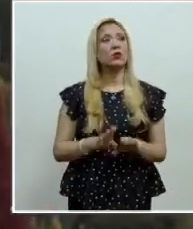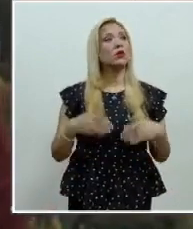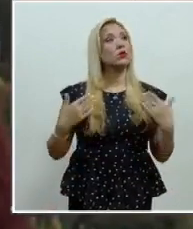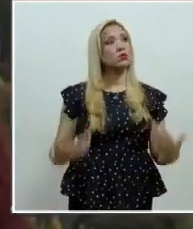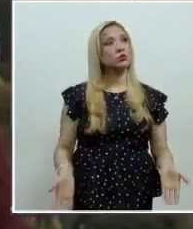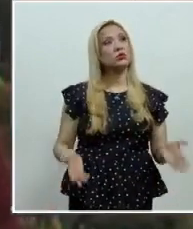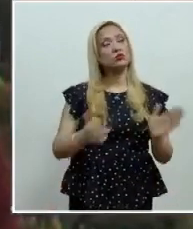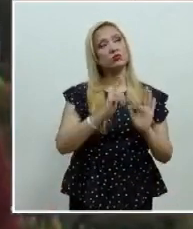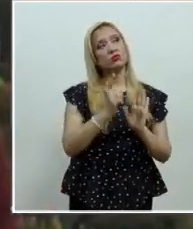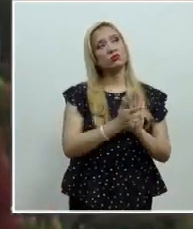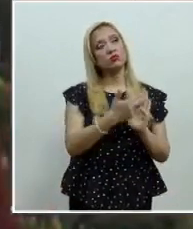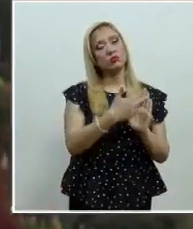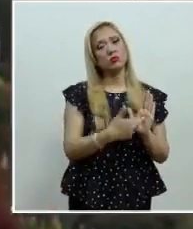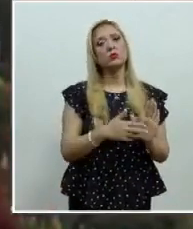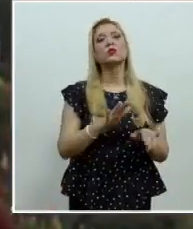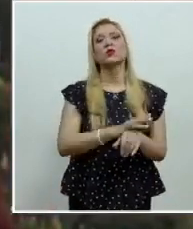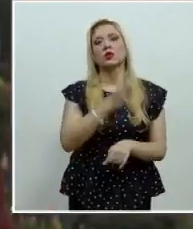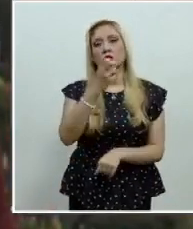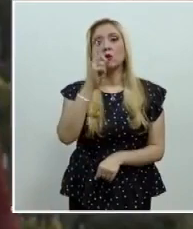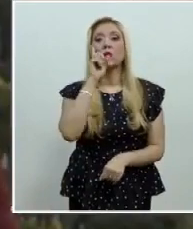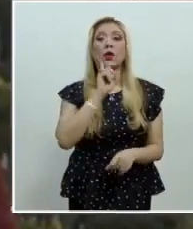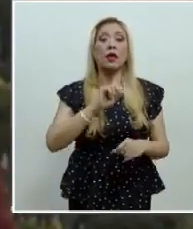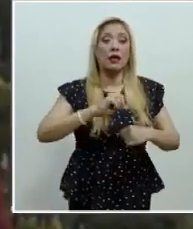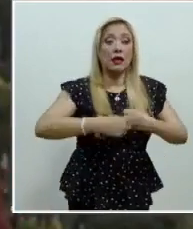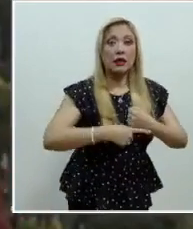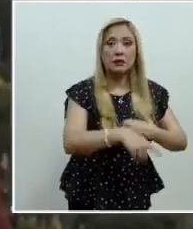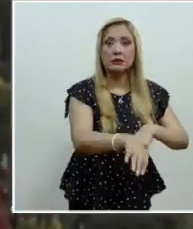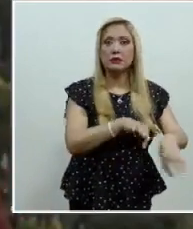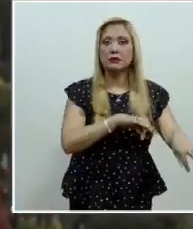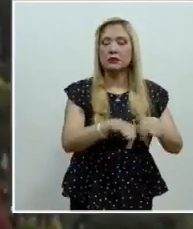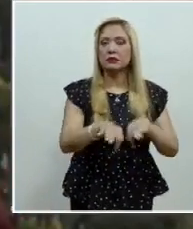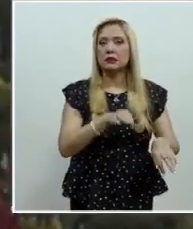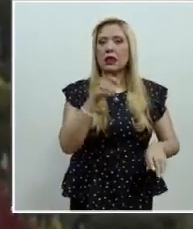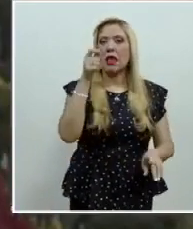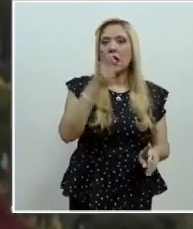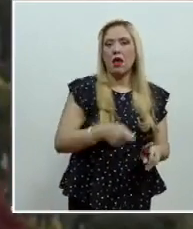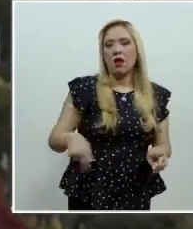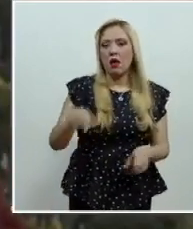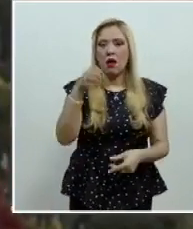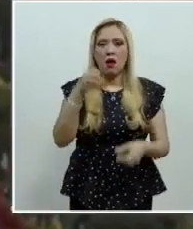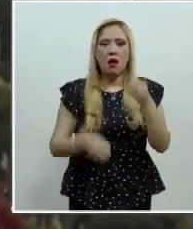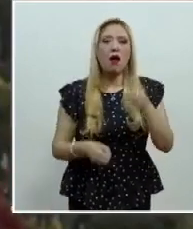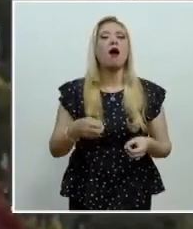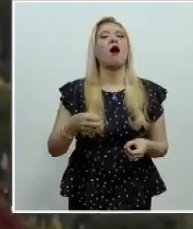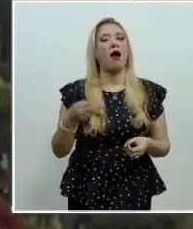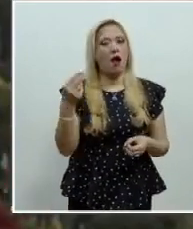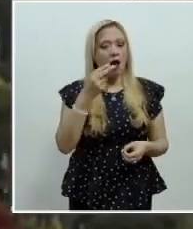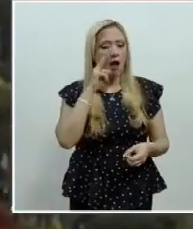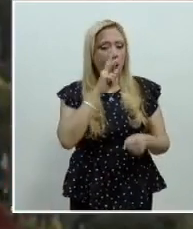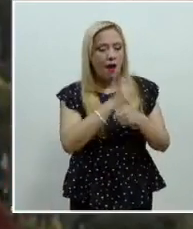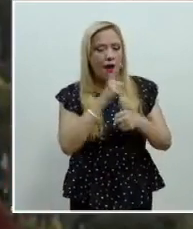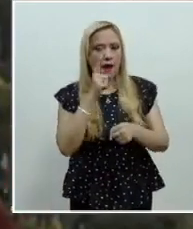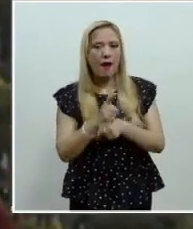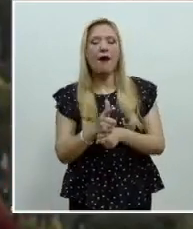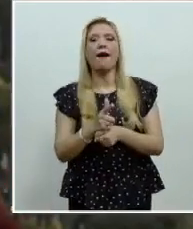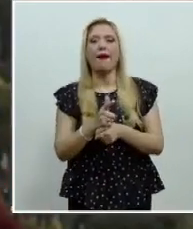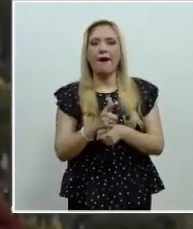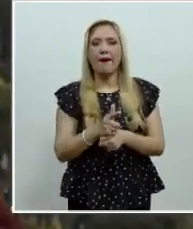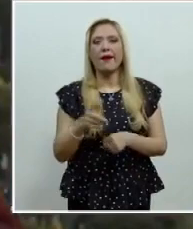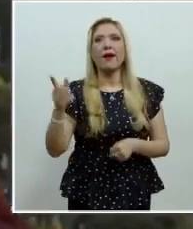la norma. Por eso pues la perspectiva de género en el ejercicio jurisdiccional permite encontrar estas diferencias estructurales y